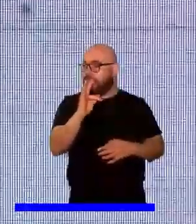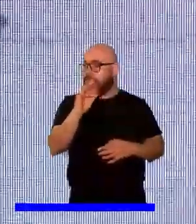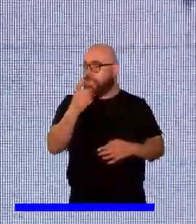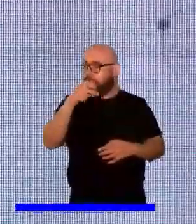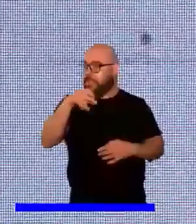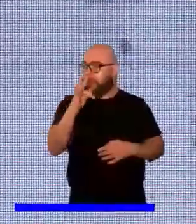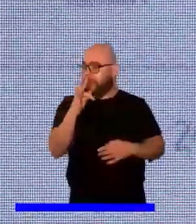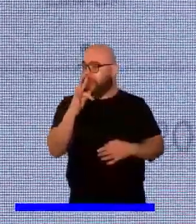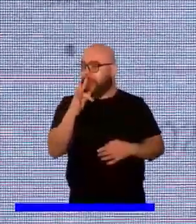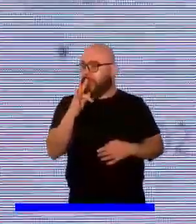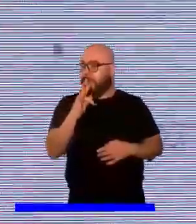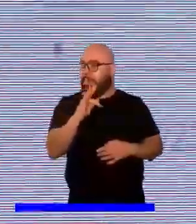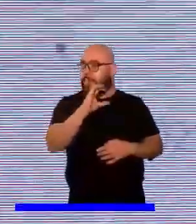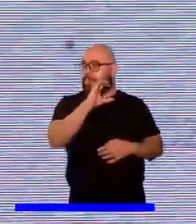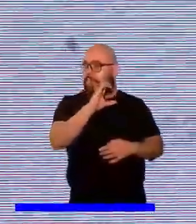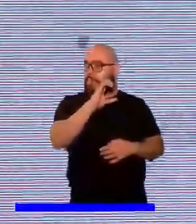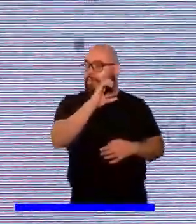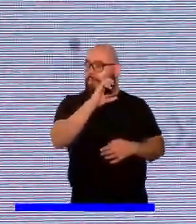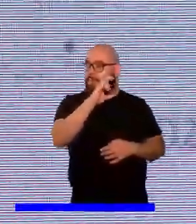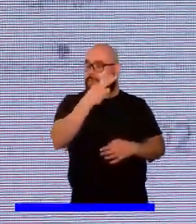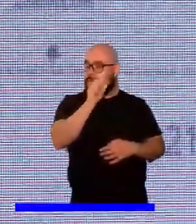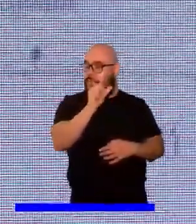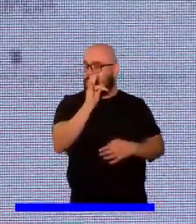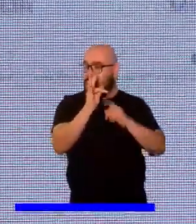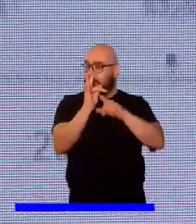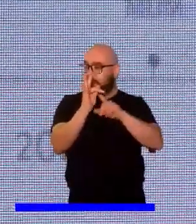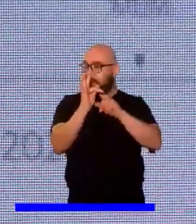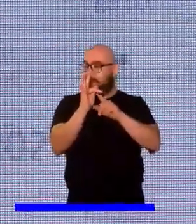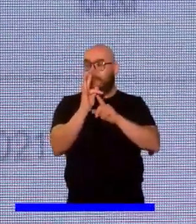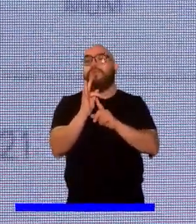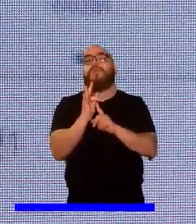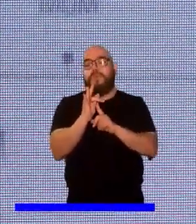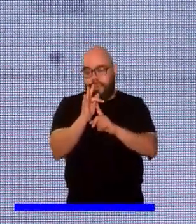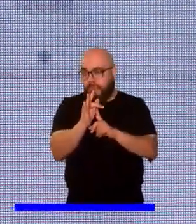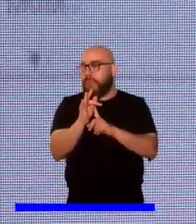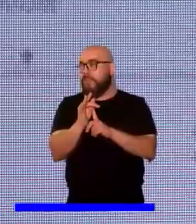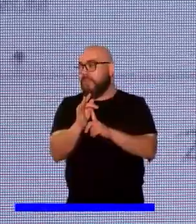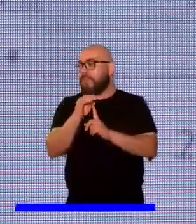ese ChatGPT está orientada hacia los Transformers. Es decir,